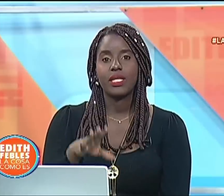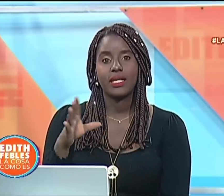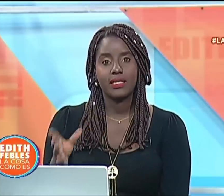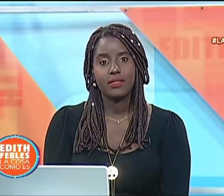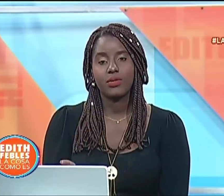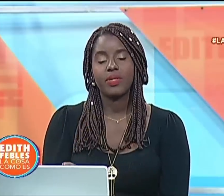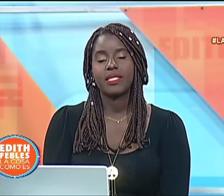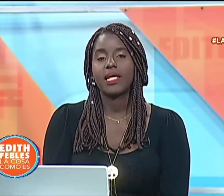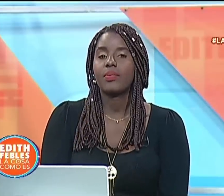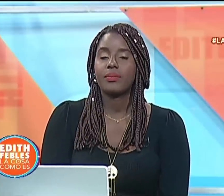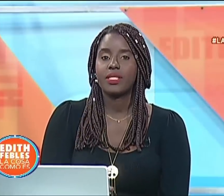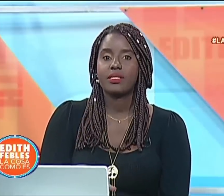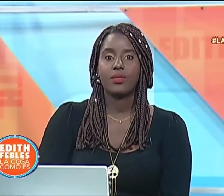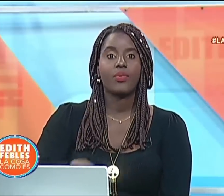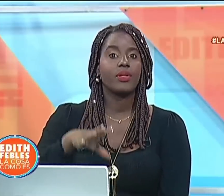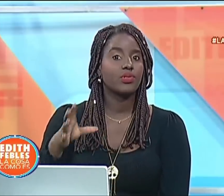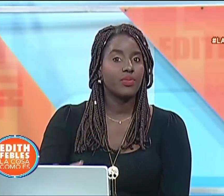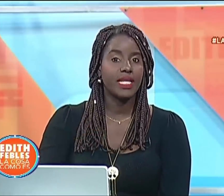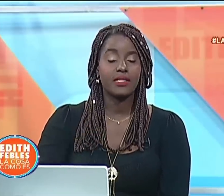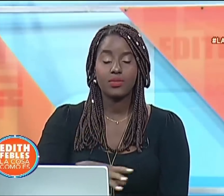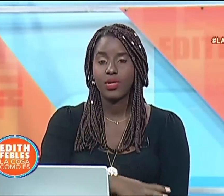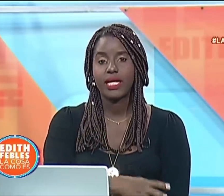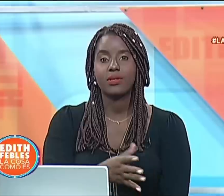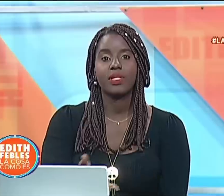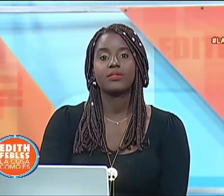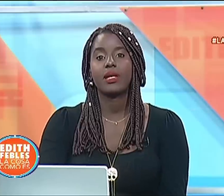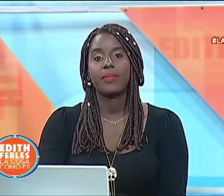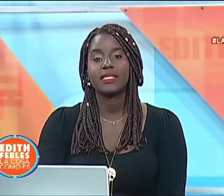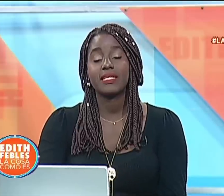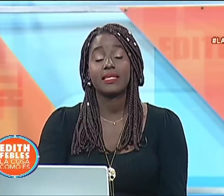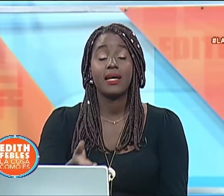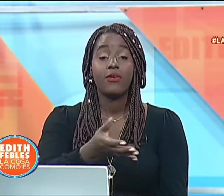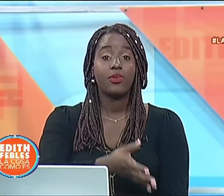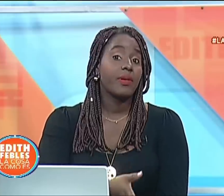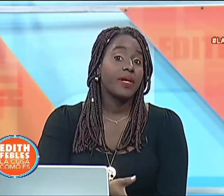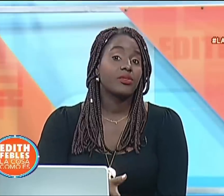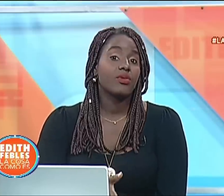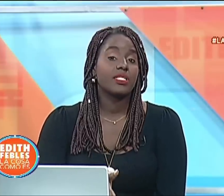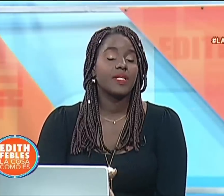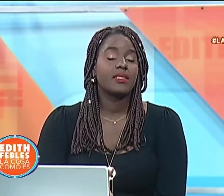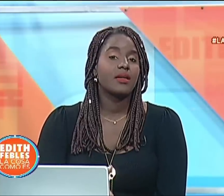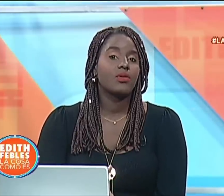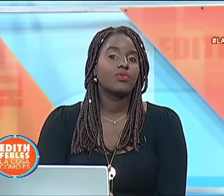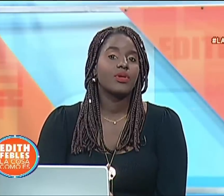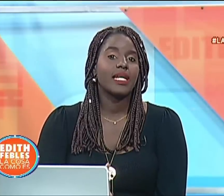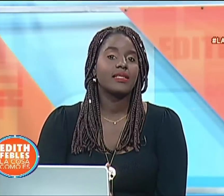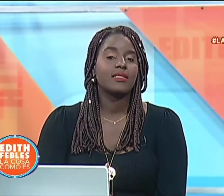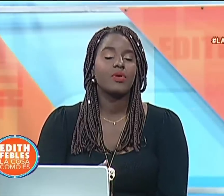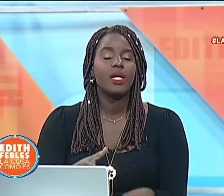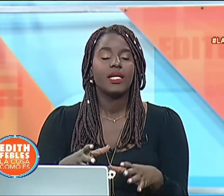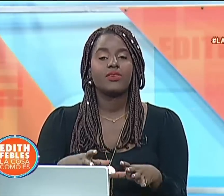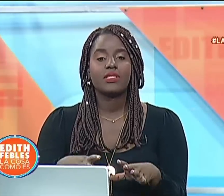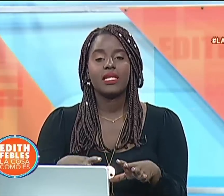corrupción y hayan sido investigados por el Ministerio Público y sus parientes, como el caso del ministro de la Presidencia, formen parte de un expediente de corrupción